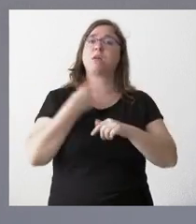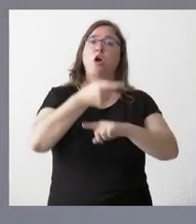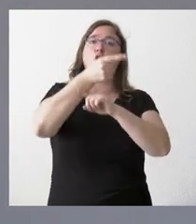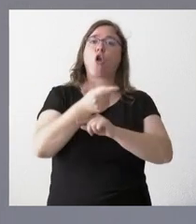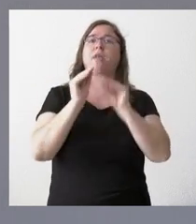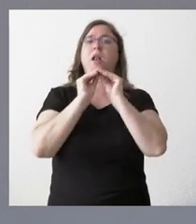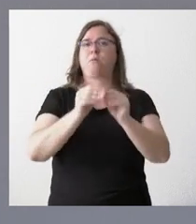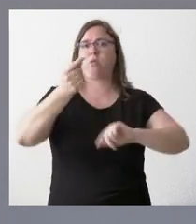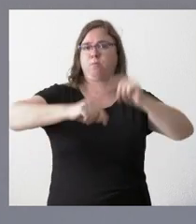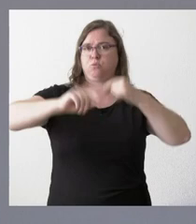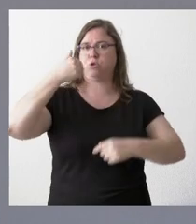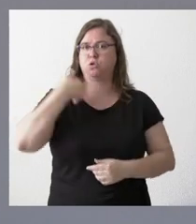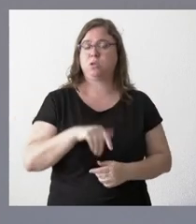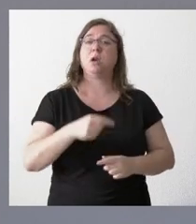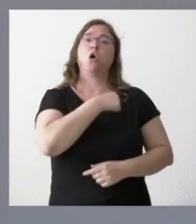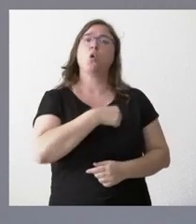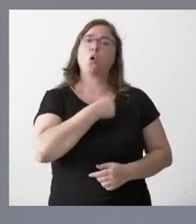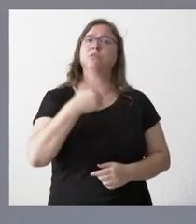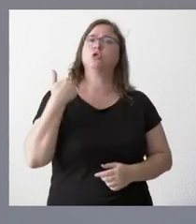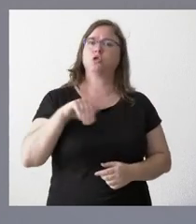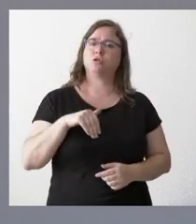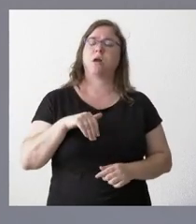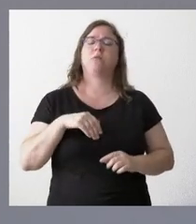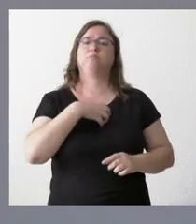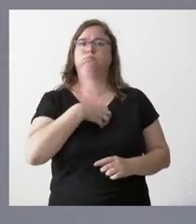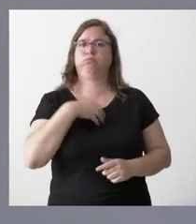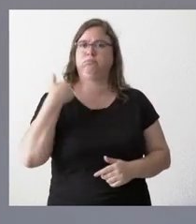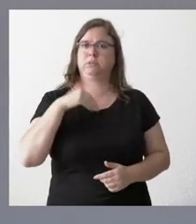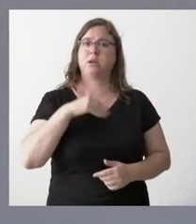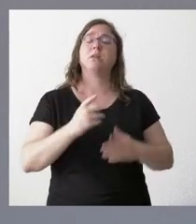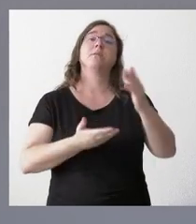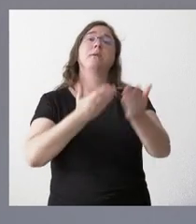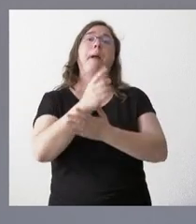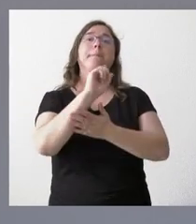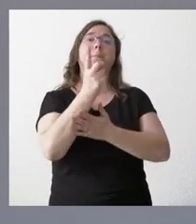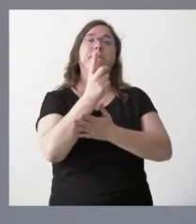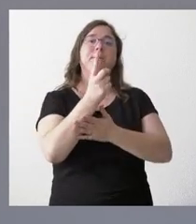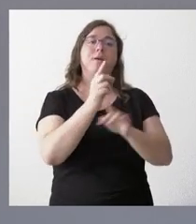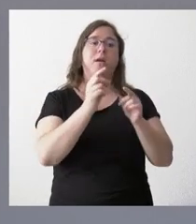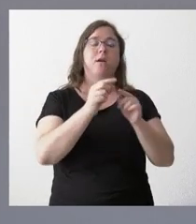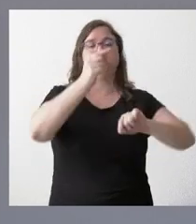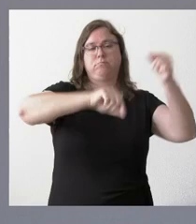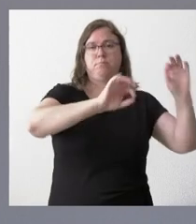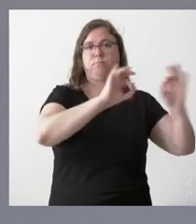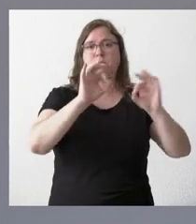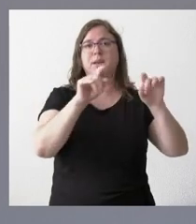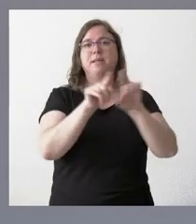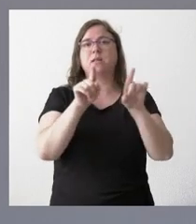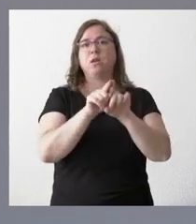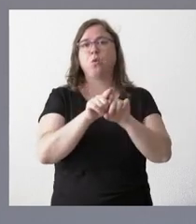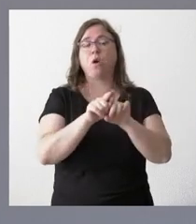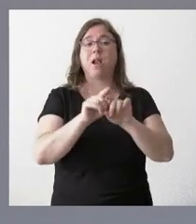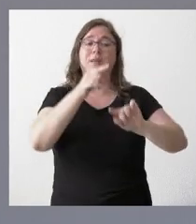Tuvimos ya la comisión funcional del presupuesto. Se ha hecho la primera carga de este presupuesto. Como es natural, esta primera